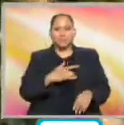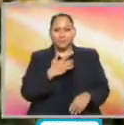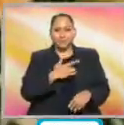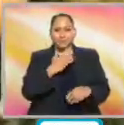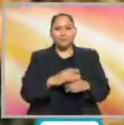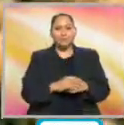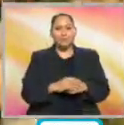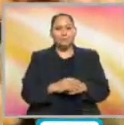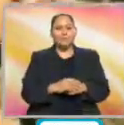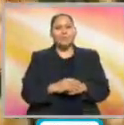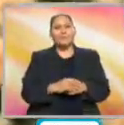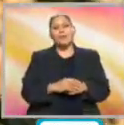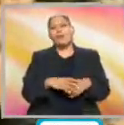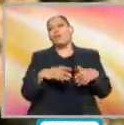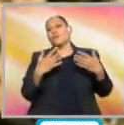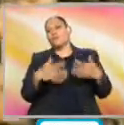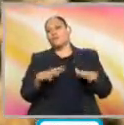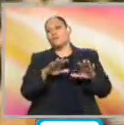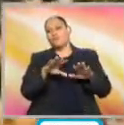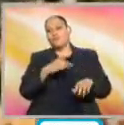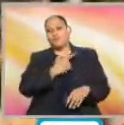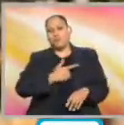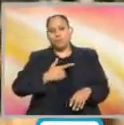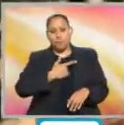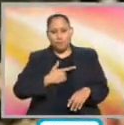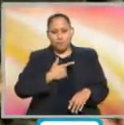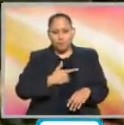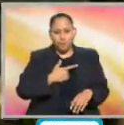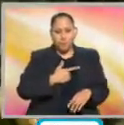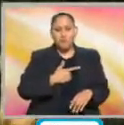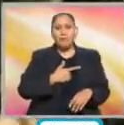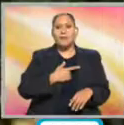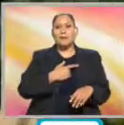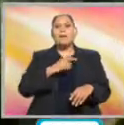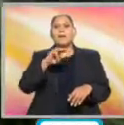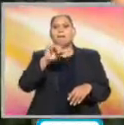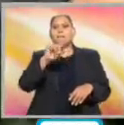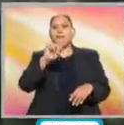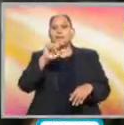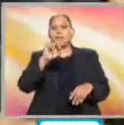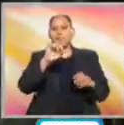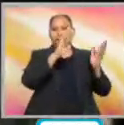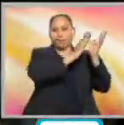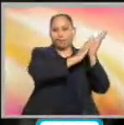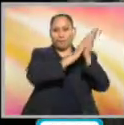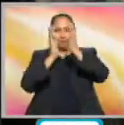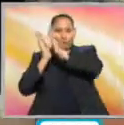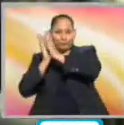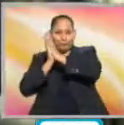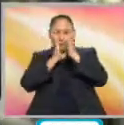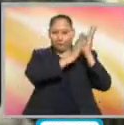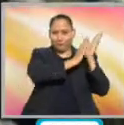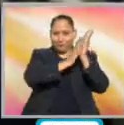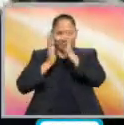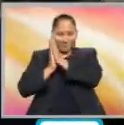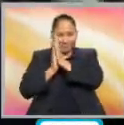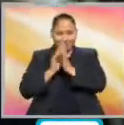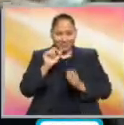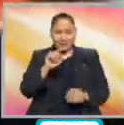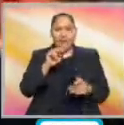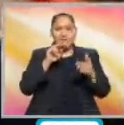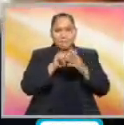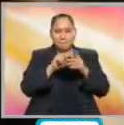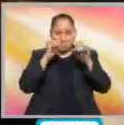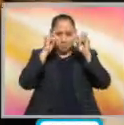¿Cuál es? va Uy, a cómo no. cantar. Ese sí es Infaltable, rolón, ¿no? Es muy popular. Es decir, rolón. Es un Matador, Ese sí. el álbum